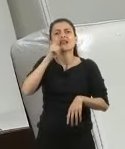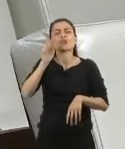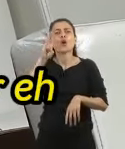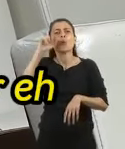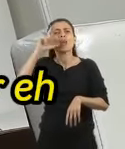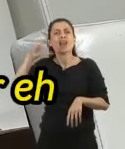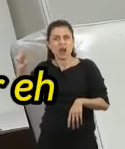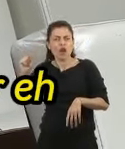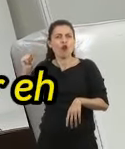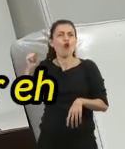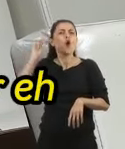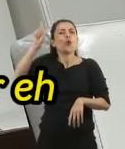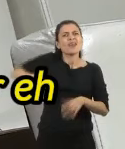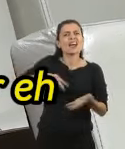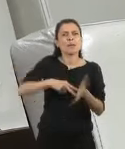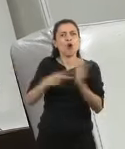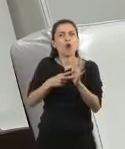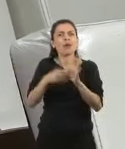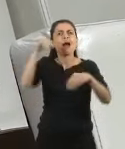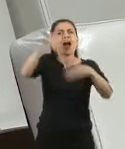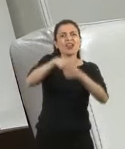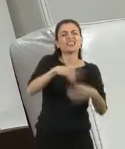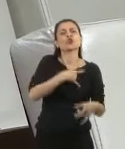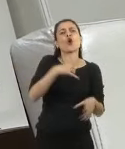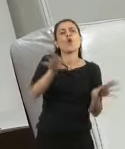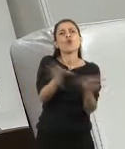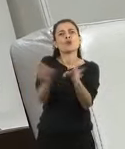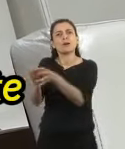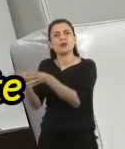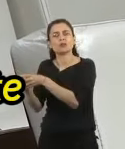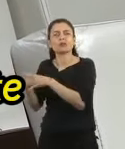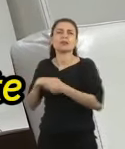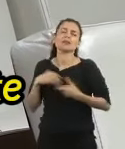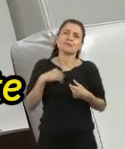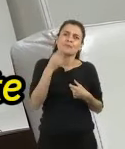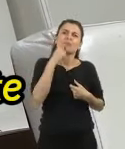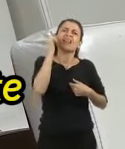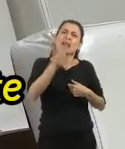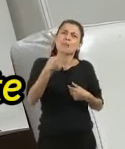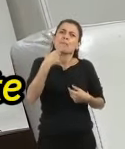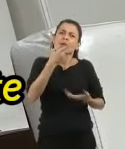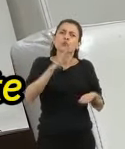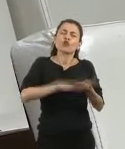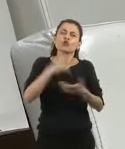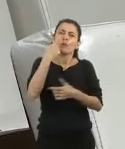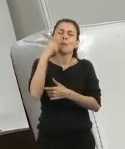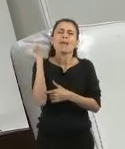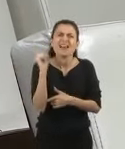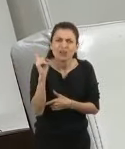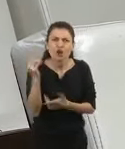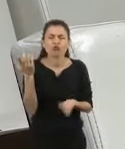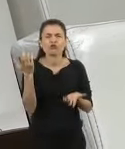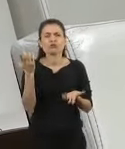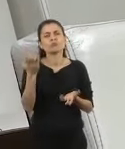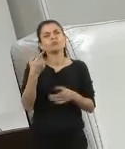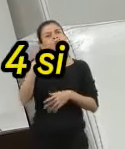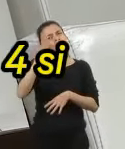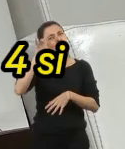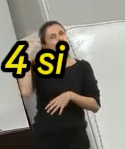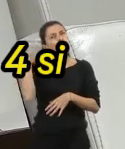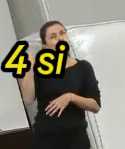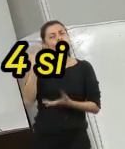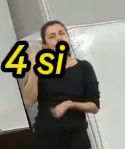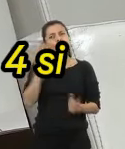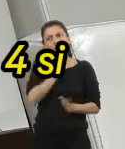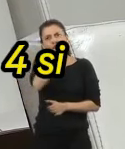lado y por otro lado te quería consultar eh sobre los perros del presidente el otro día contaste públicamente que pudiste conocerlos